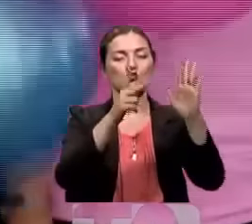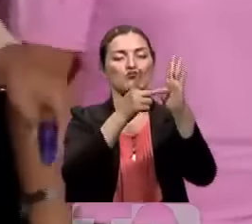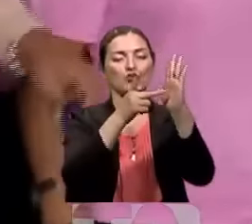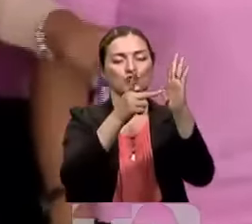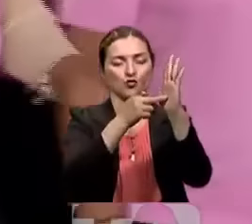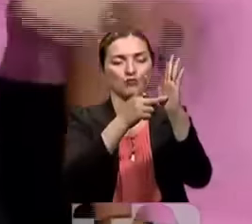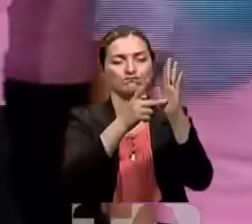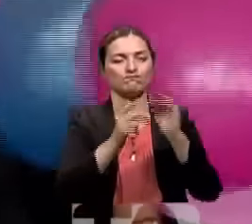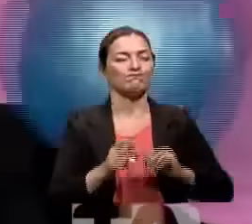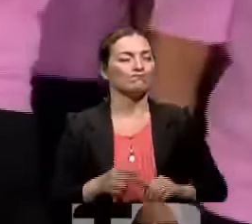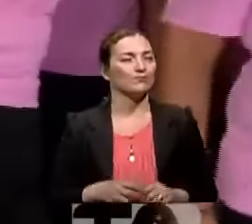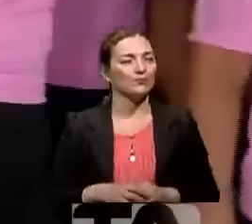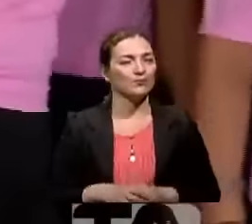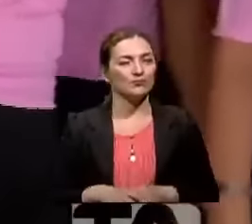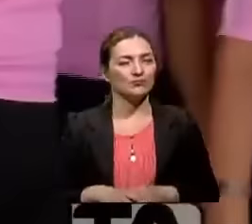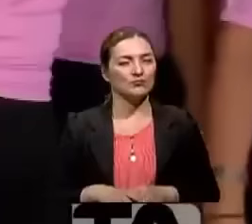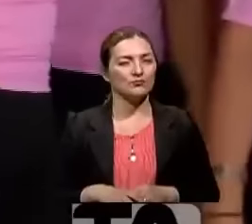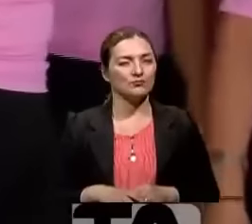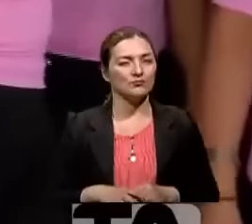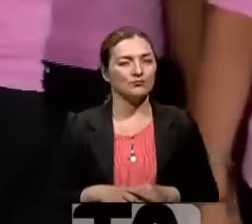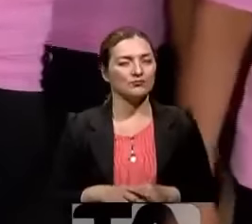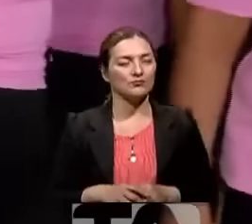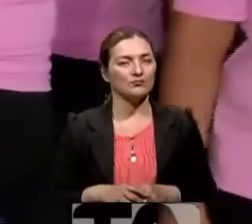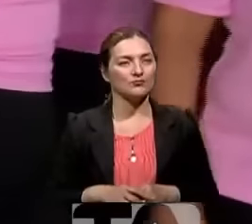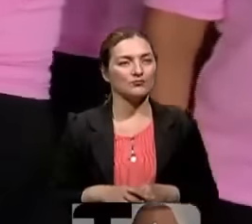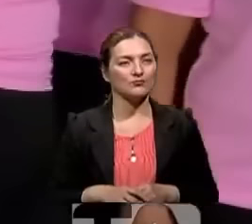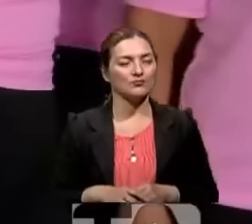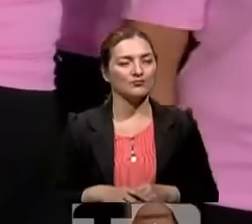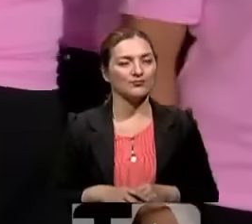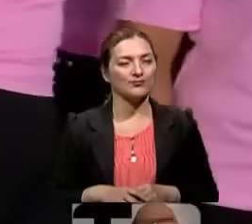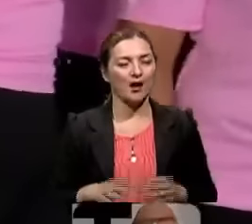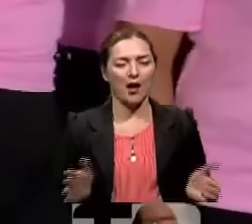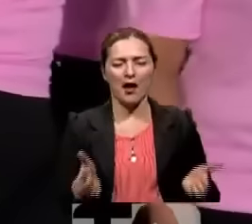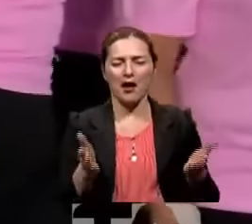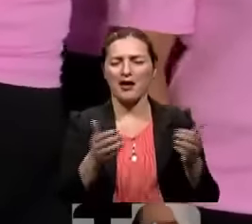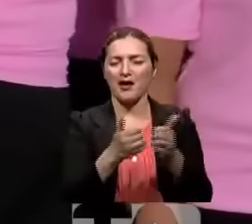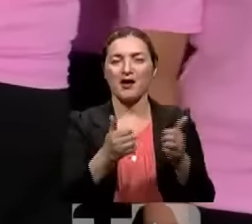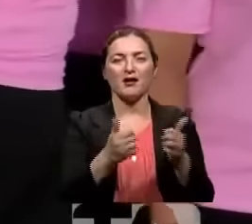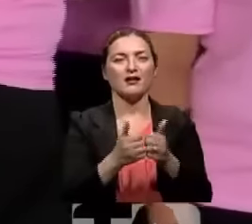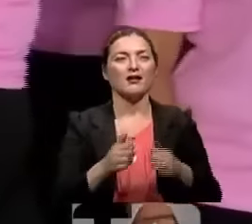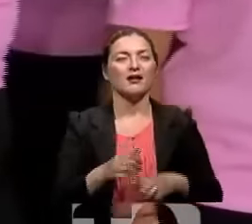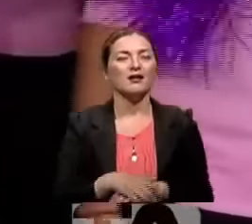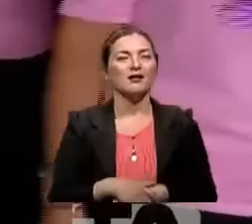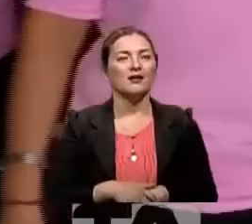calificó David Valle. Por aquí las barras no dejan de alentar a su equipo.